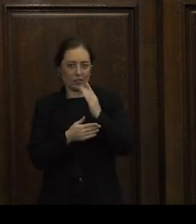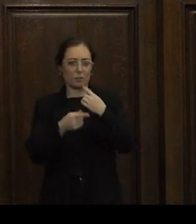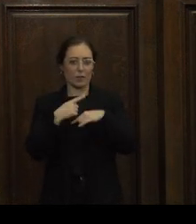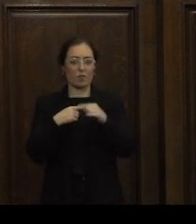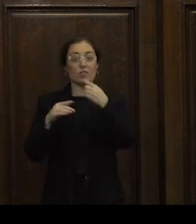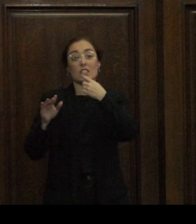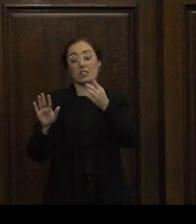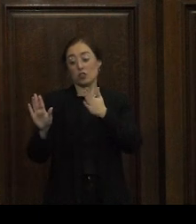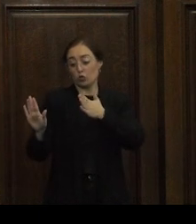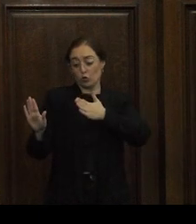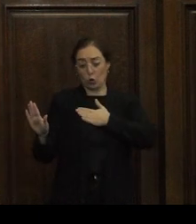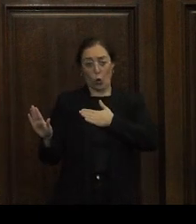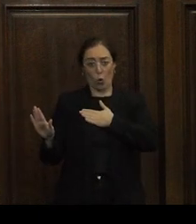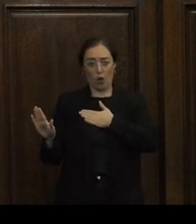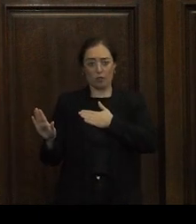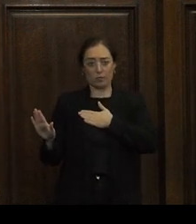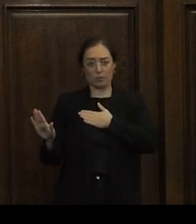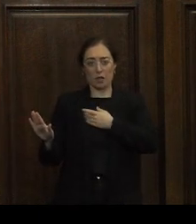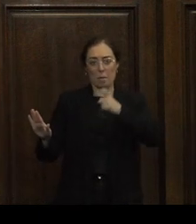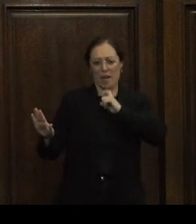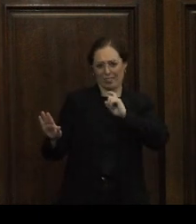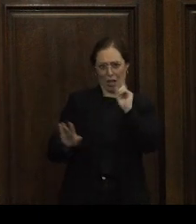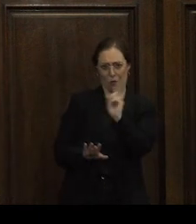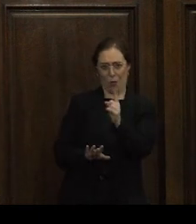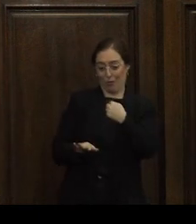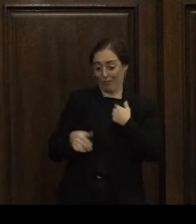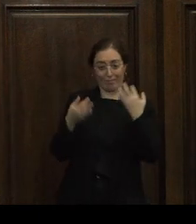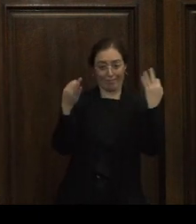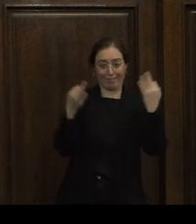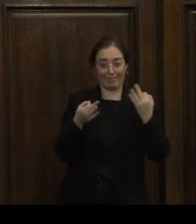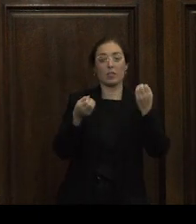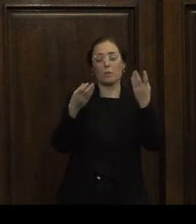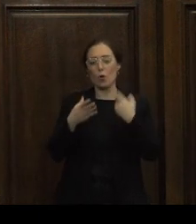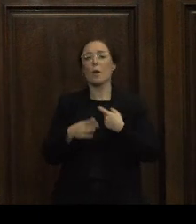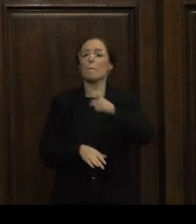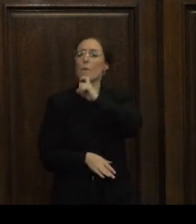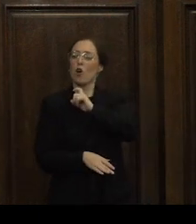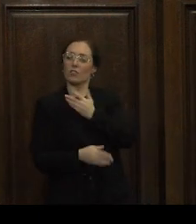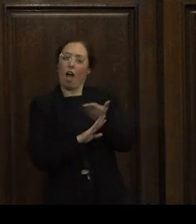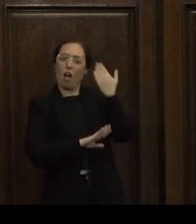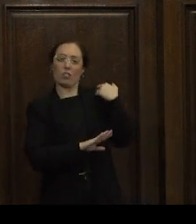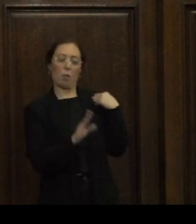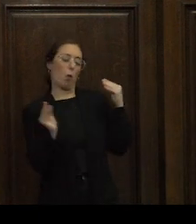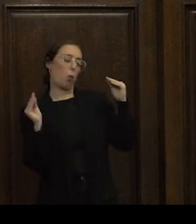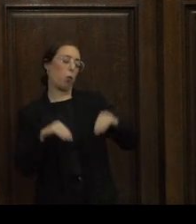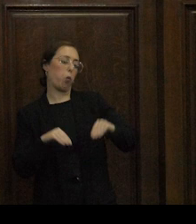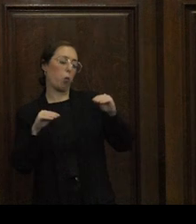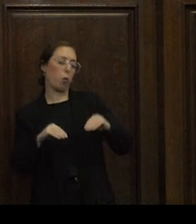no hipócritas en un mundo donde la hipocresía está debilitada.